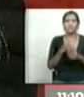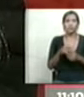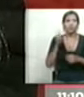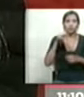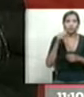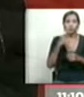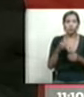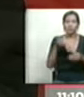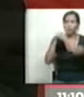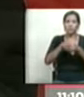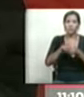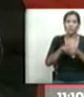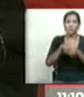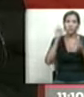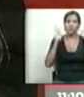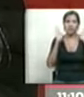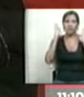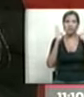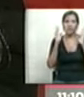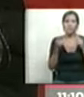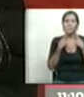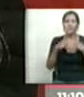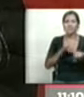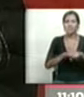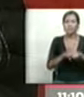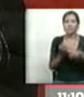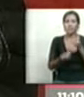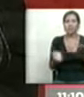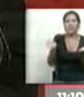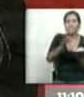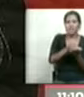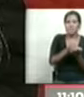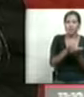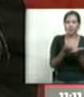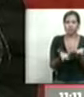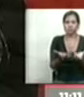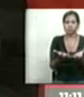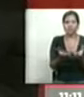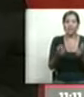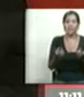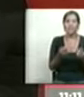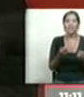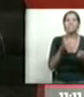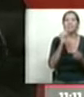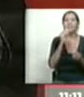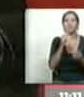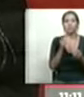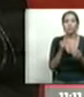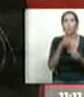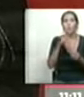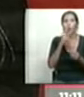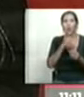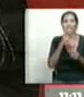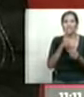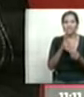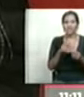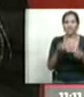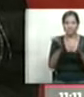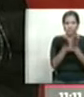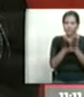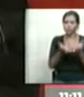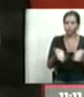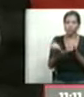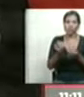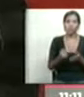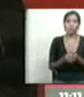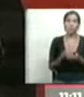votaría por una candidata que pierde el tiempo haciendo cachapas, en vez de estar estudiando economía o política. Pero mira la carga clasista. Para